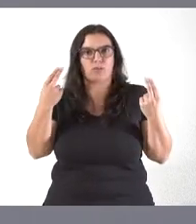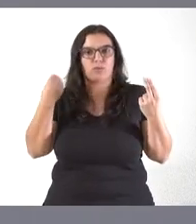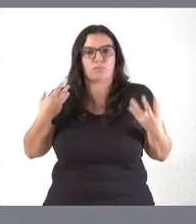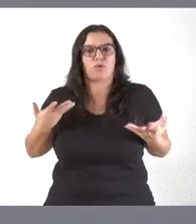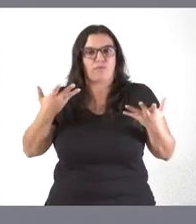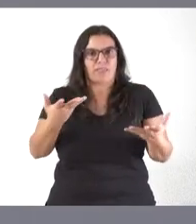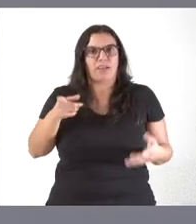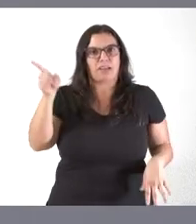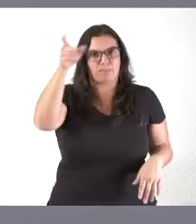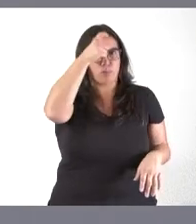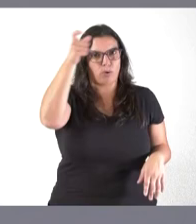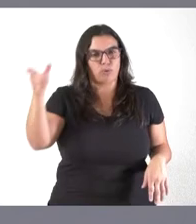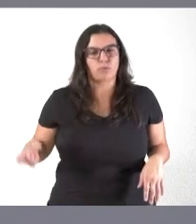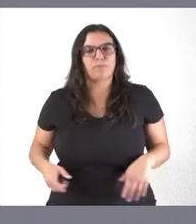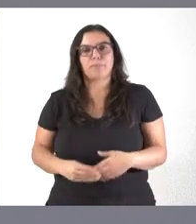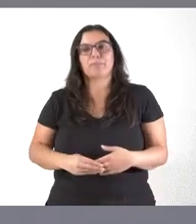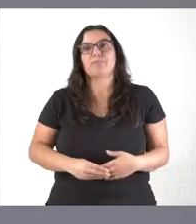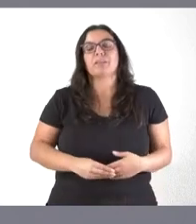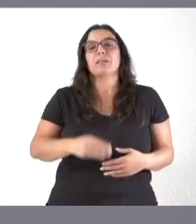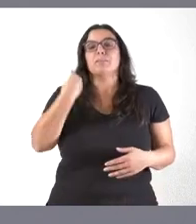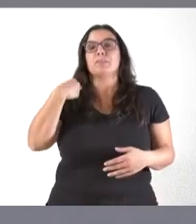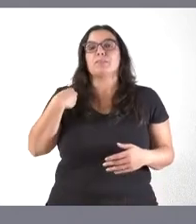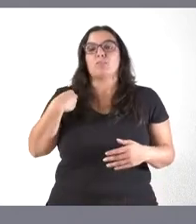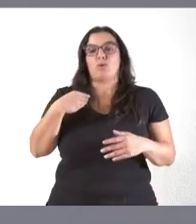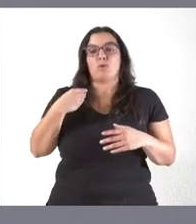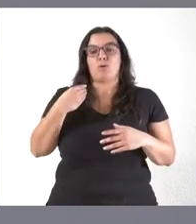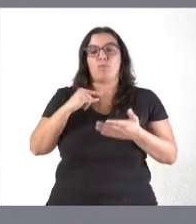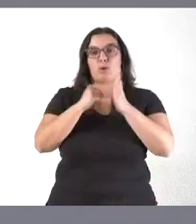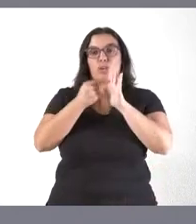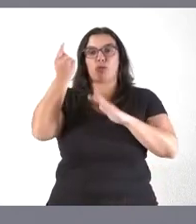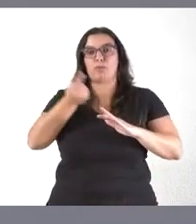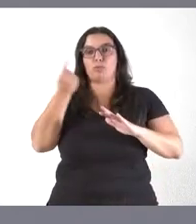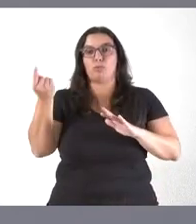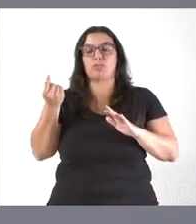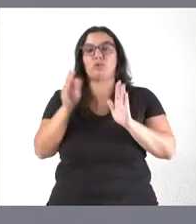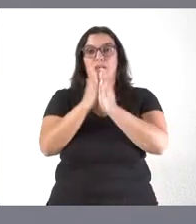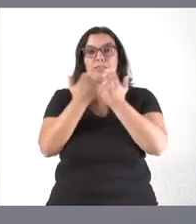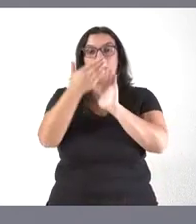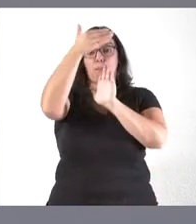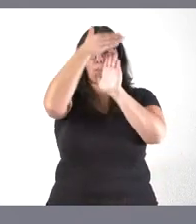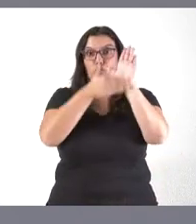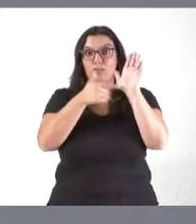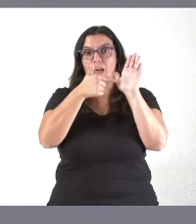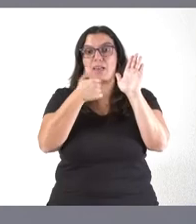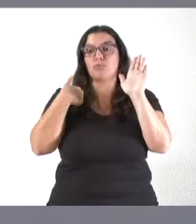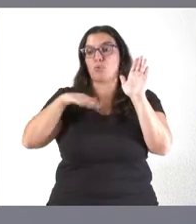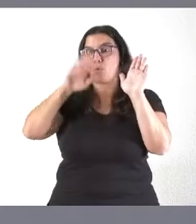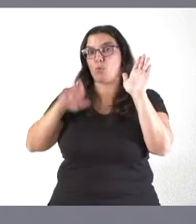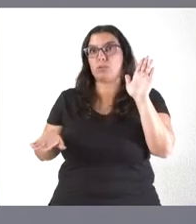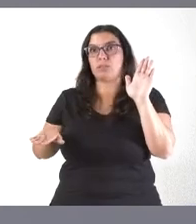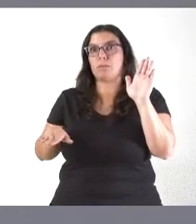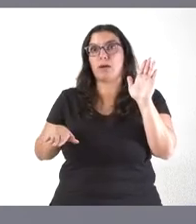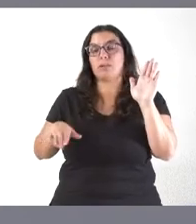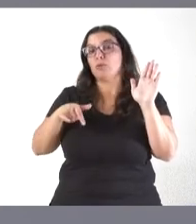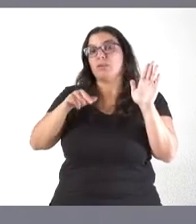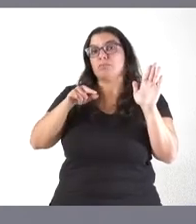ese mundo rural la portada Pues todavía no toda la versión definitiva pero casi todos los años se cambia